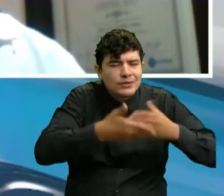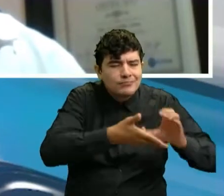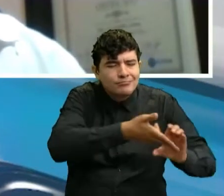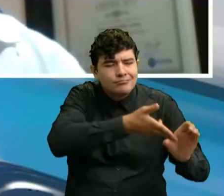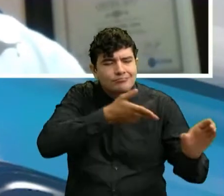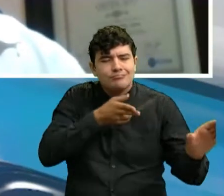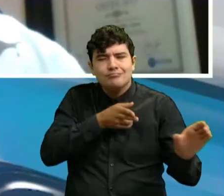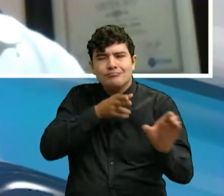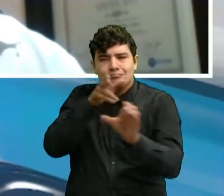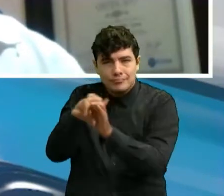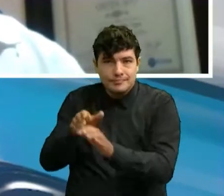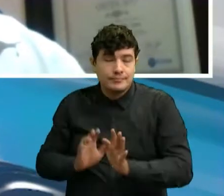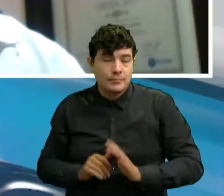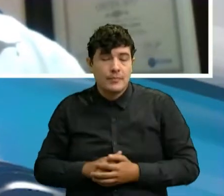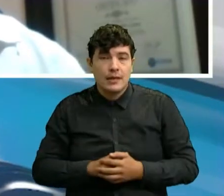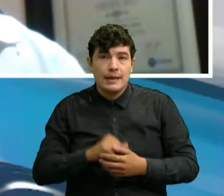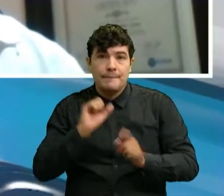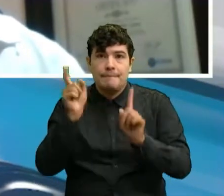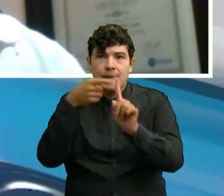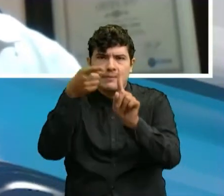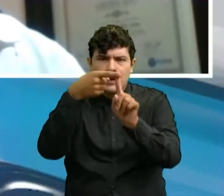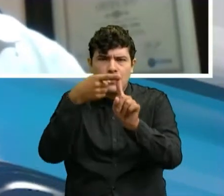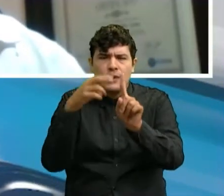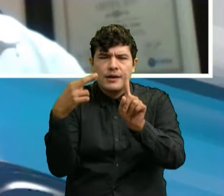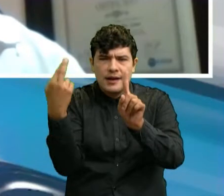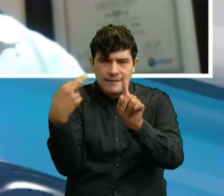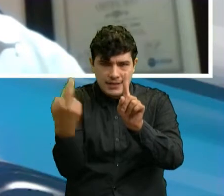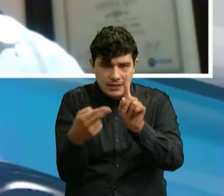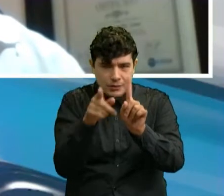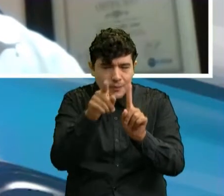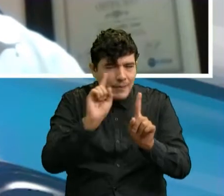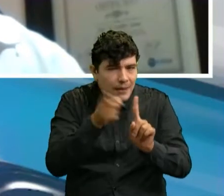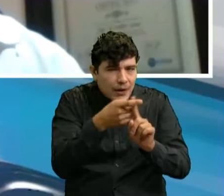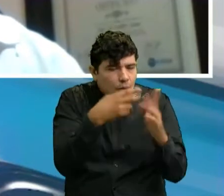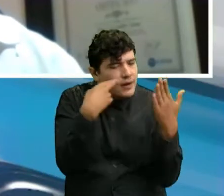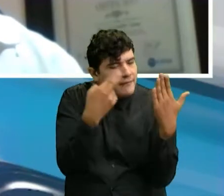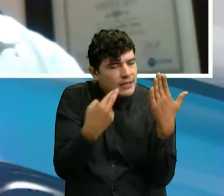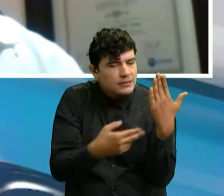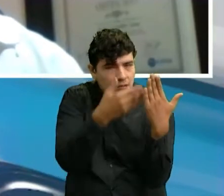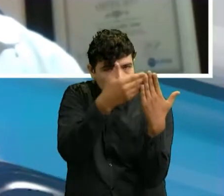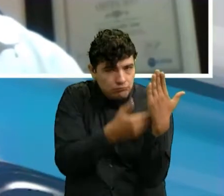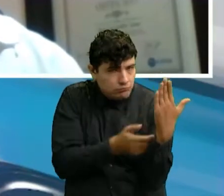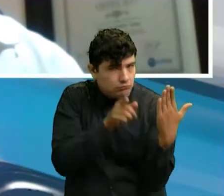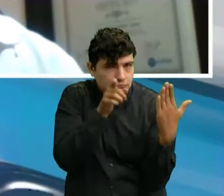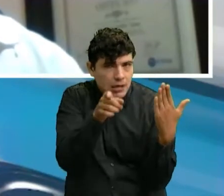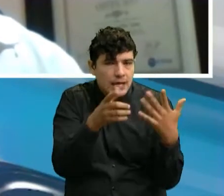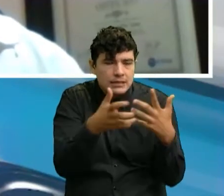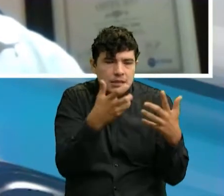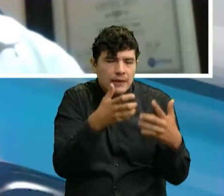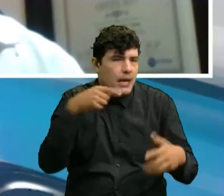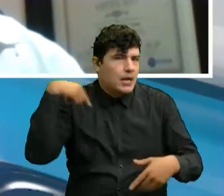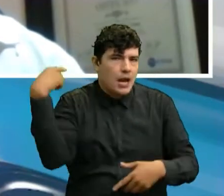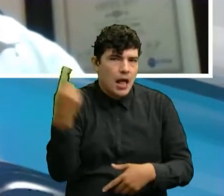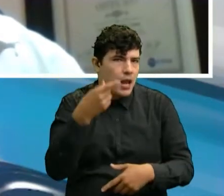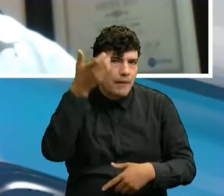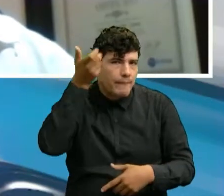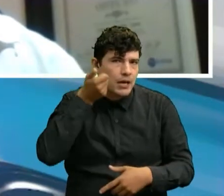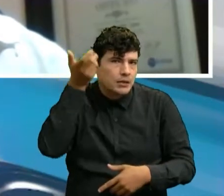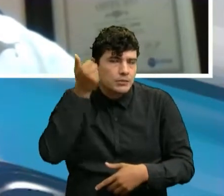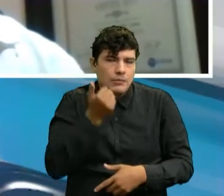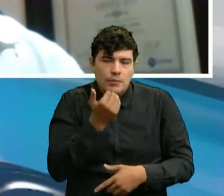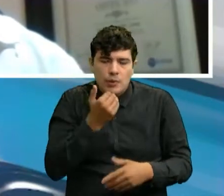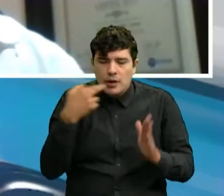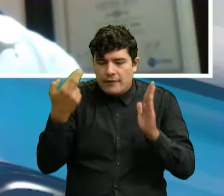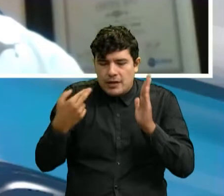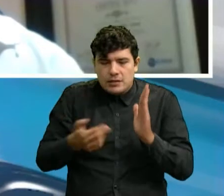Bueno, lo primero es revisar cuál es la situación de la persona en el Sistema General de Pensiones. O sea, revisar